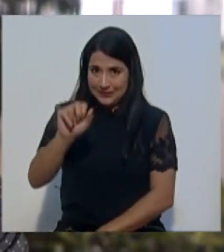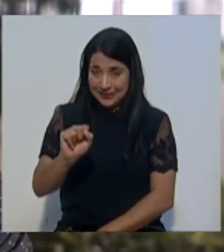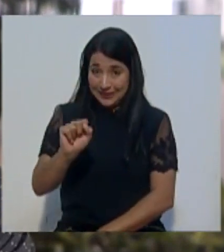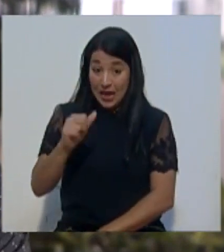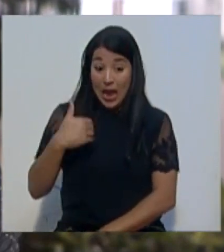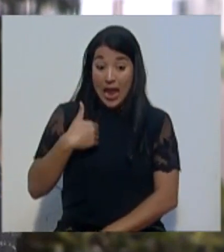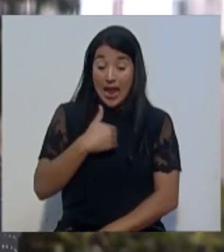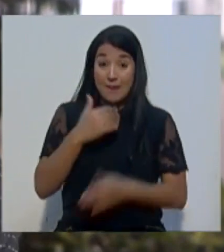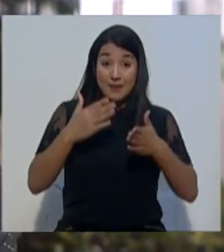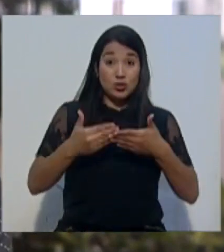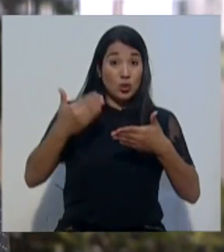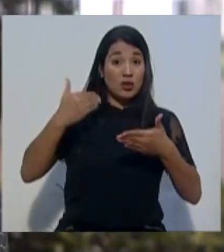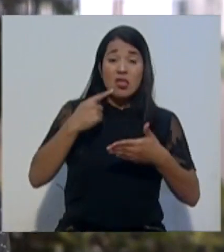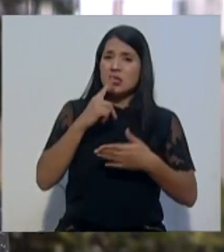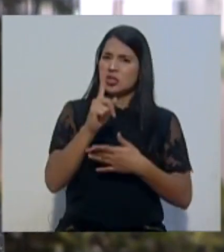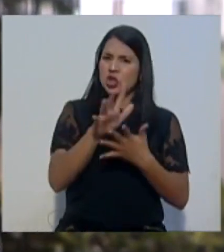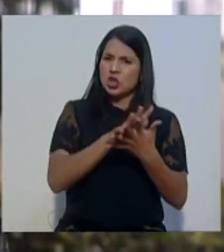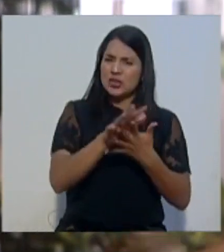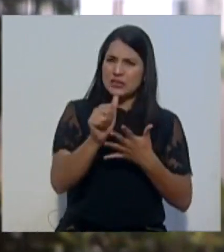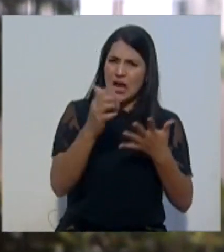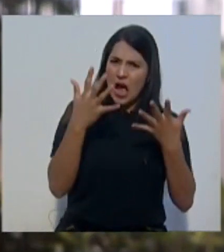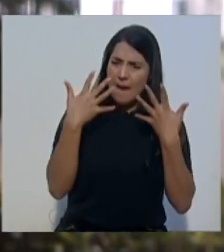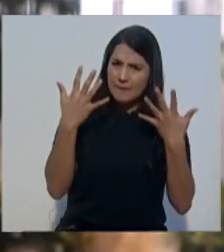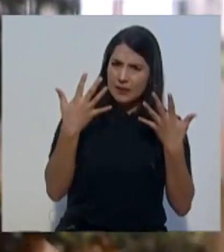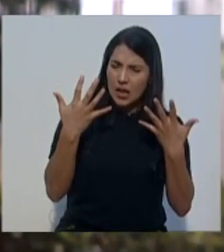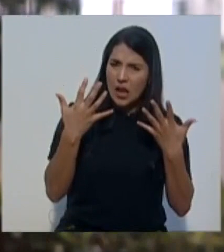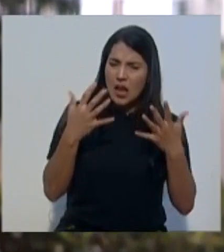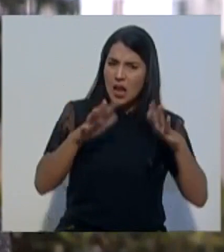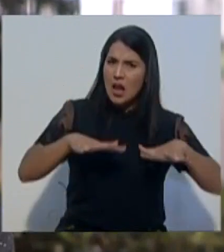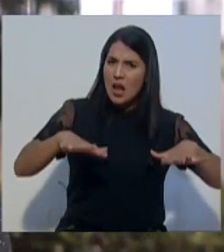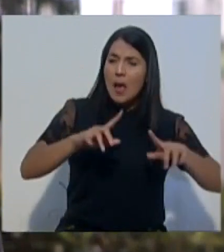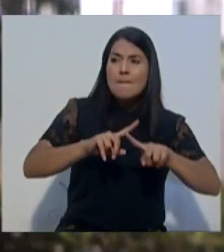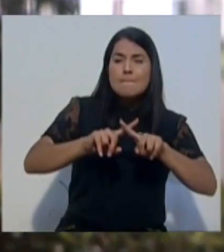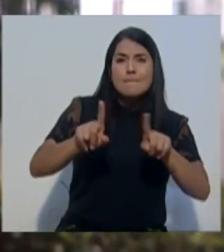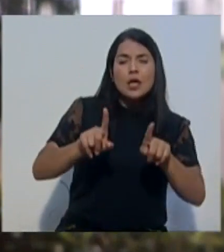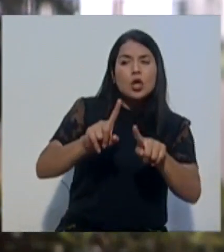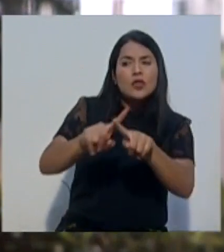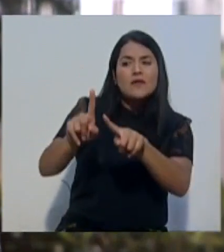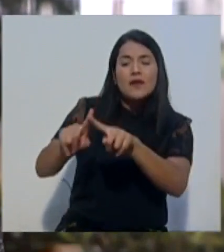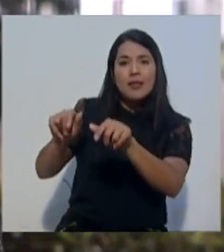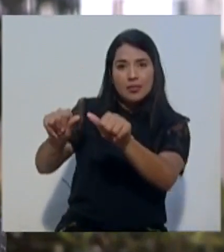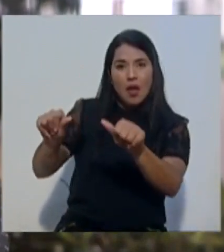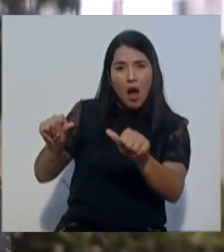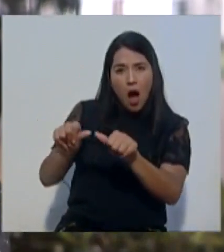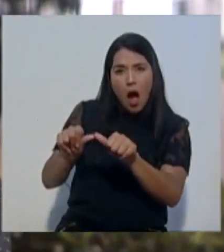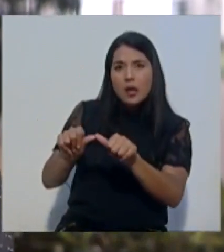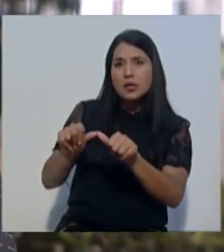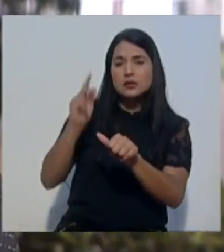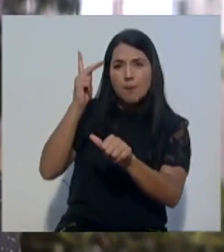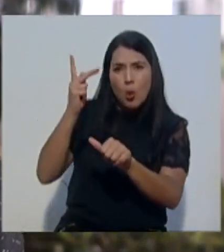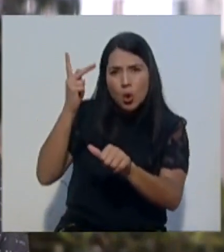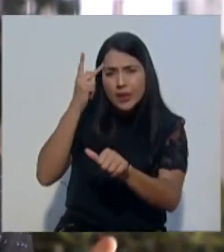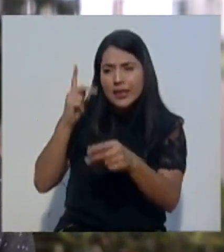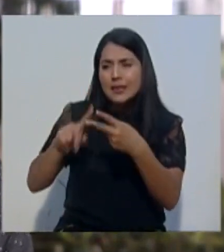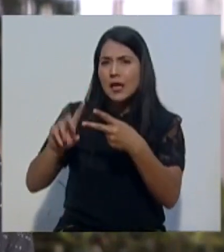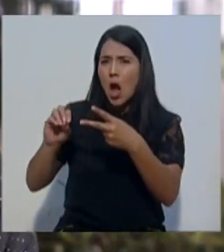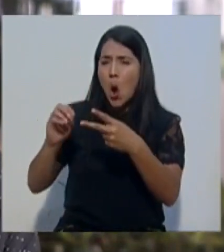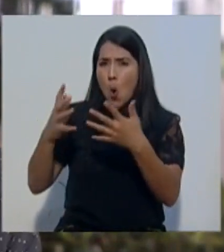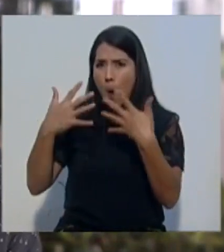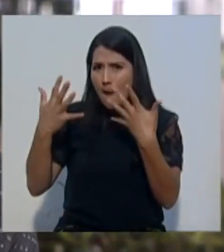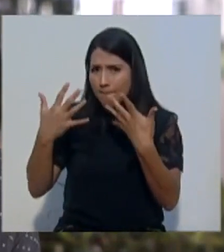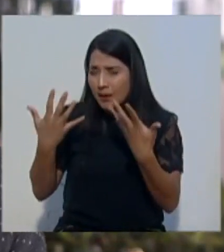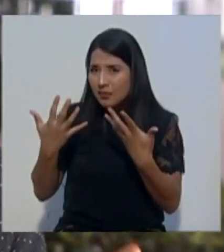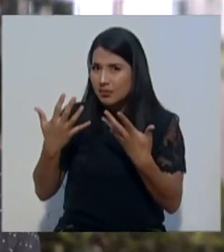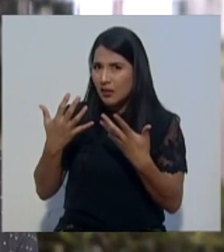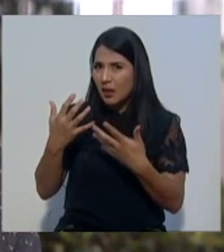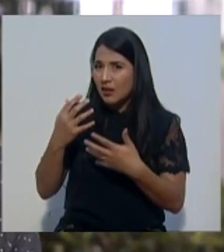sea un desastre ambiental, pero diversos sectores y políticos y también ambientales lo ven así. Quisiera saber si usted